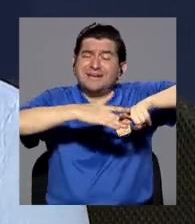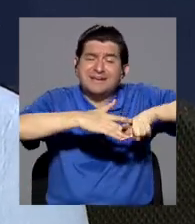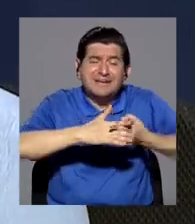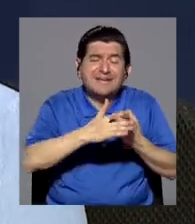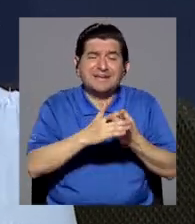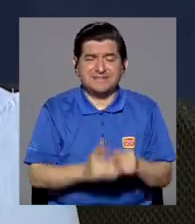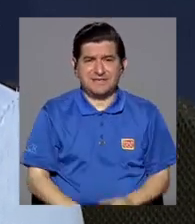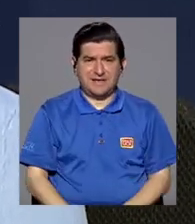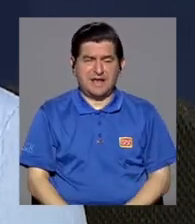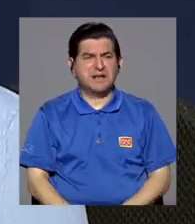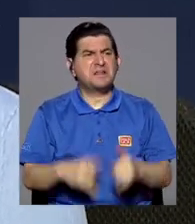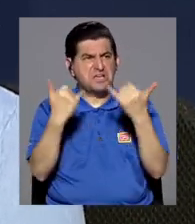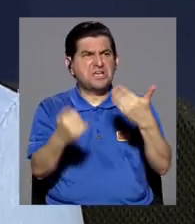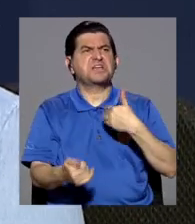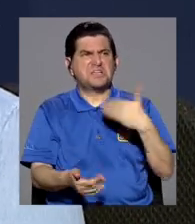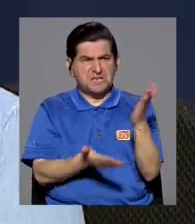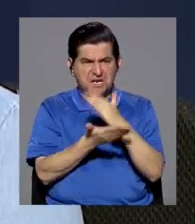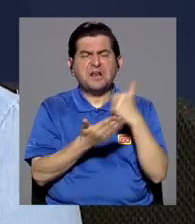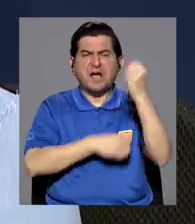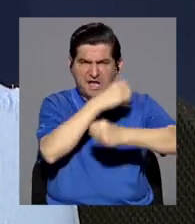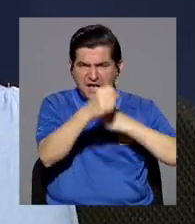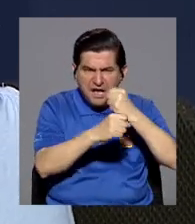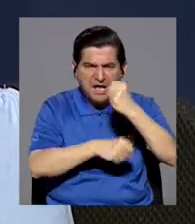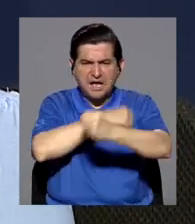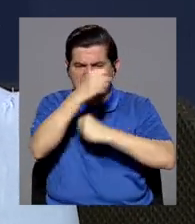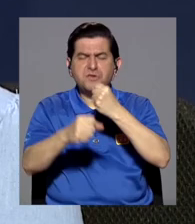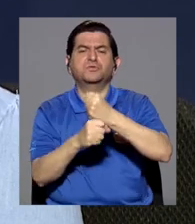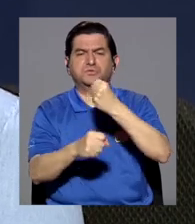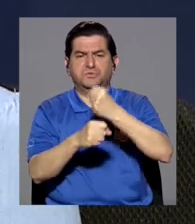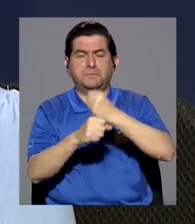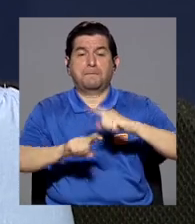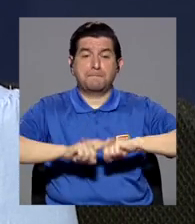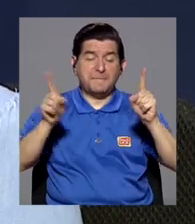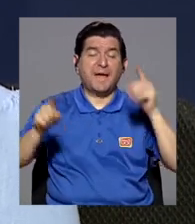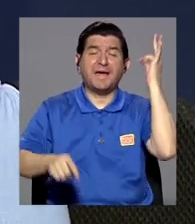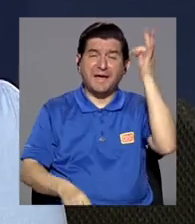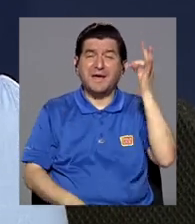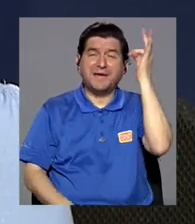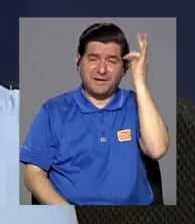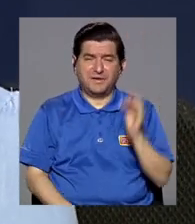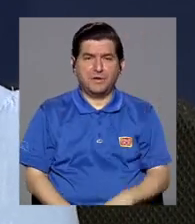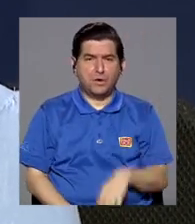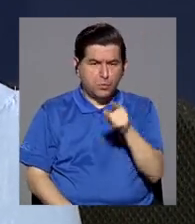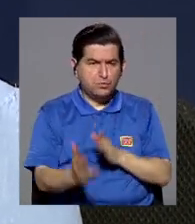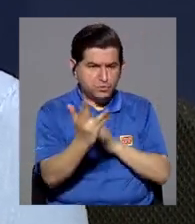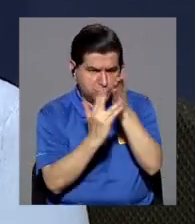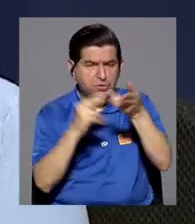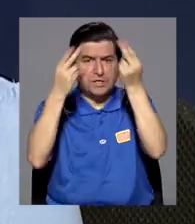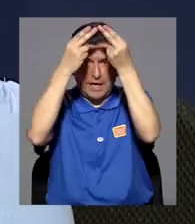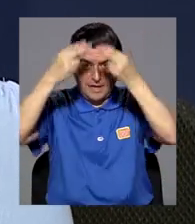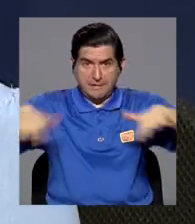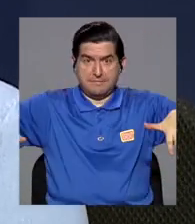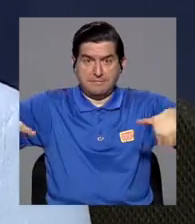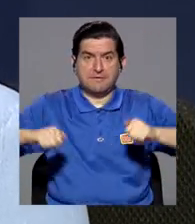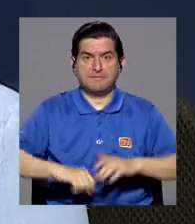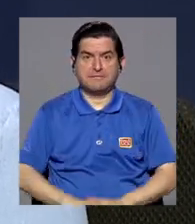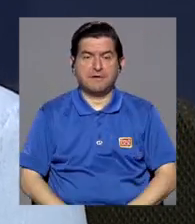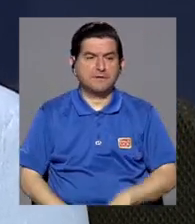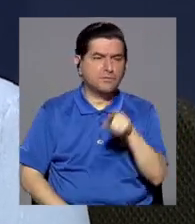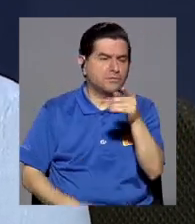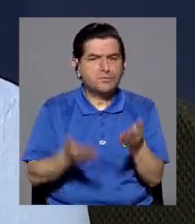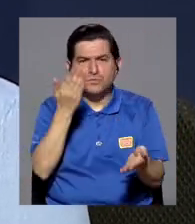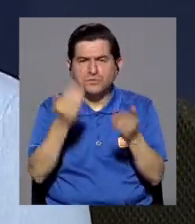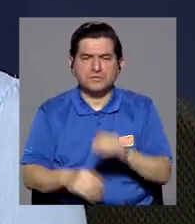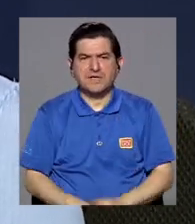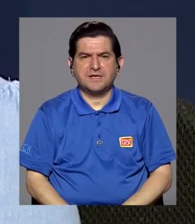comenzando a incursionar no comenzando ya tenemos algunos años de estar trabajando en esto pero si hay mucha teoría basta con que entres a internet por ejemplo puedes